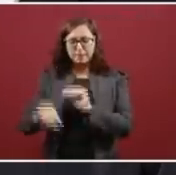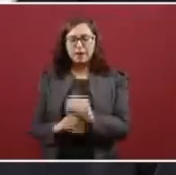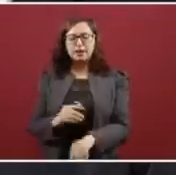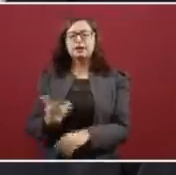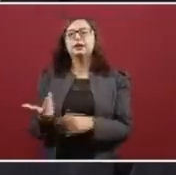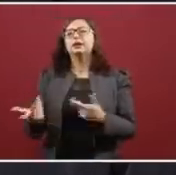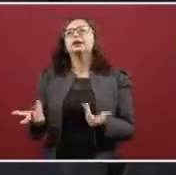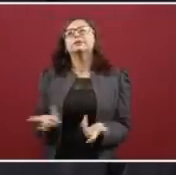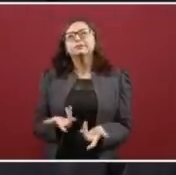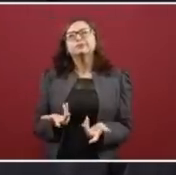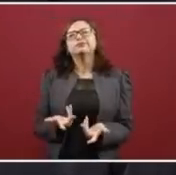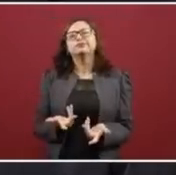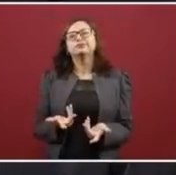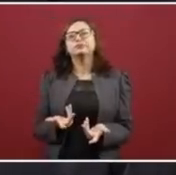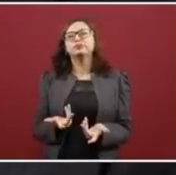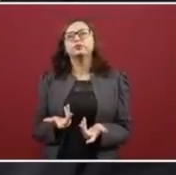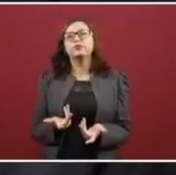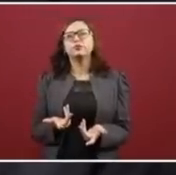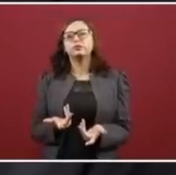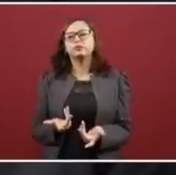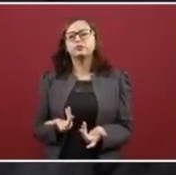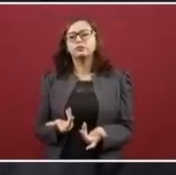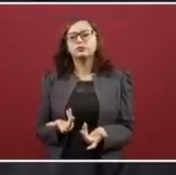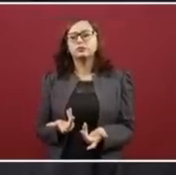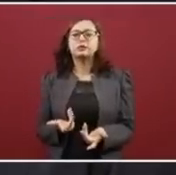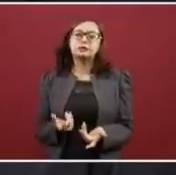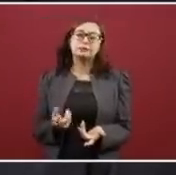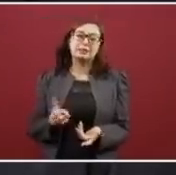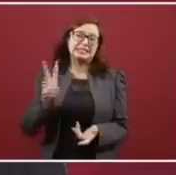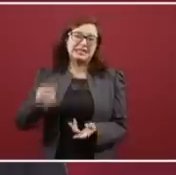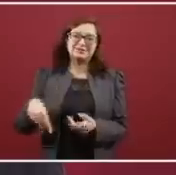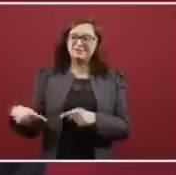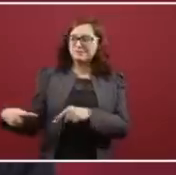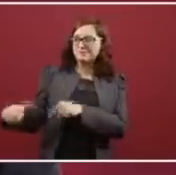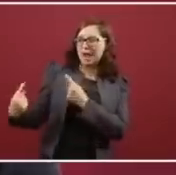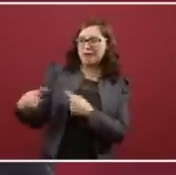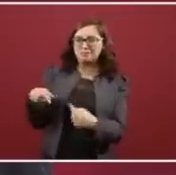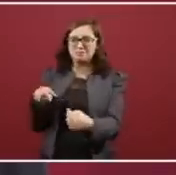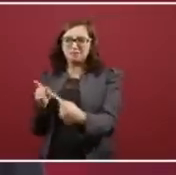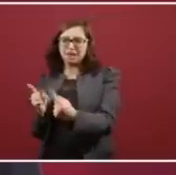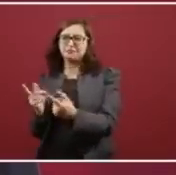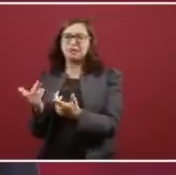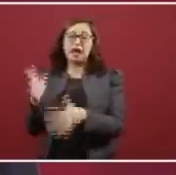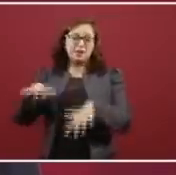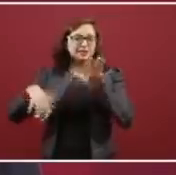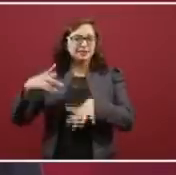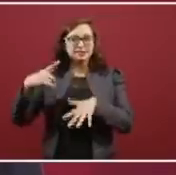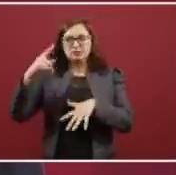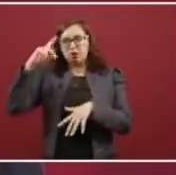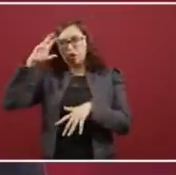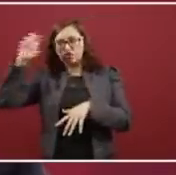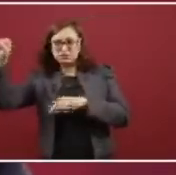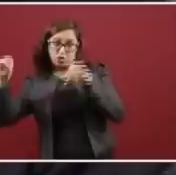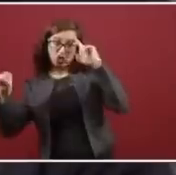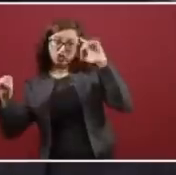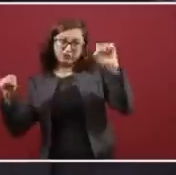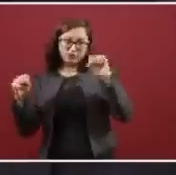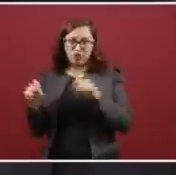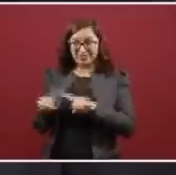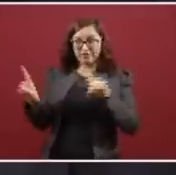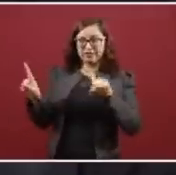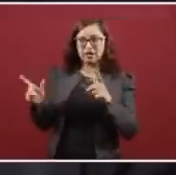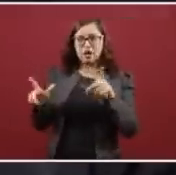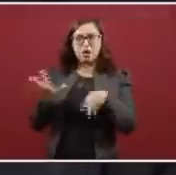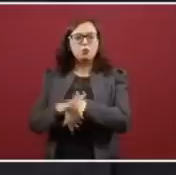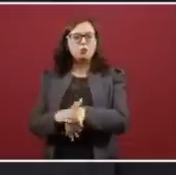e hemos tenido discrepancias por el enfoque porque ayuda no